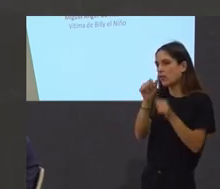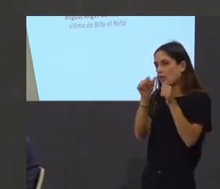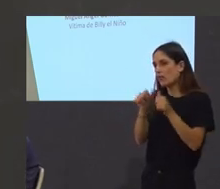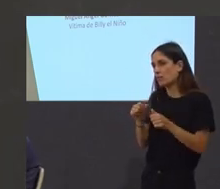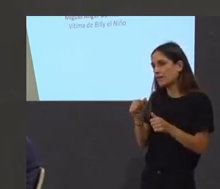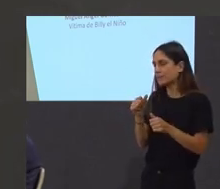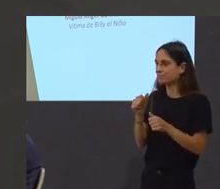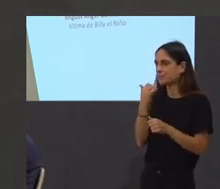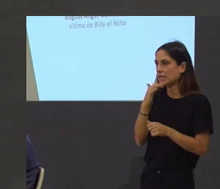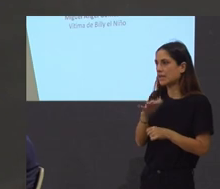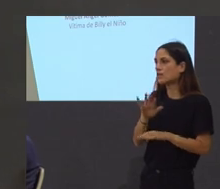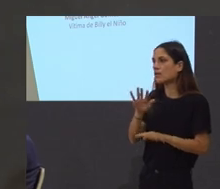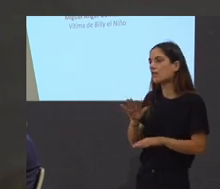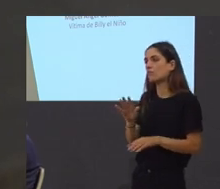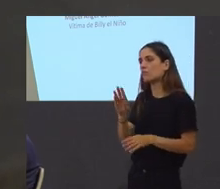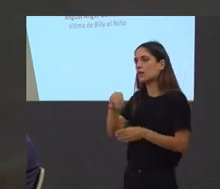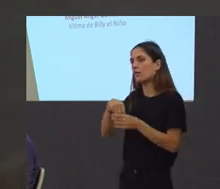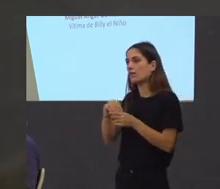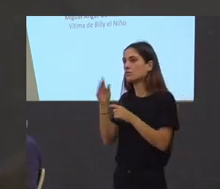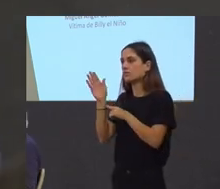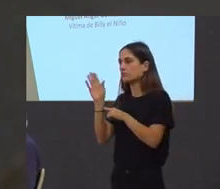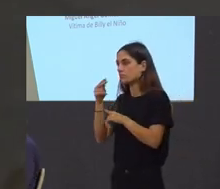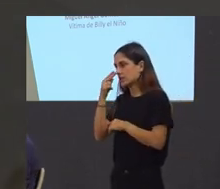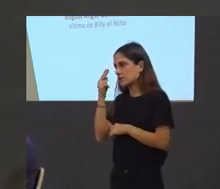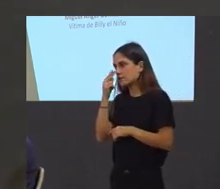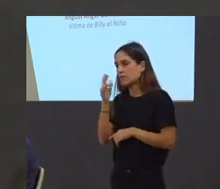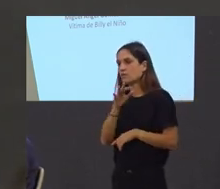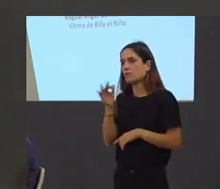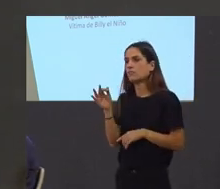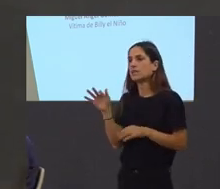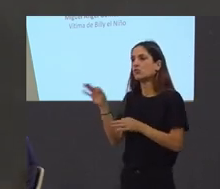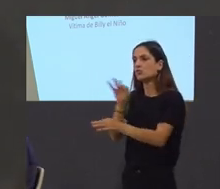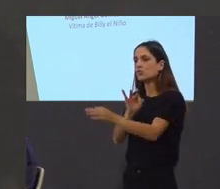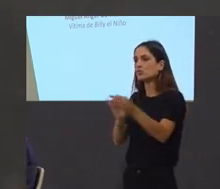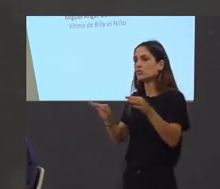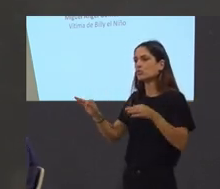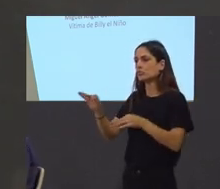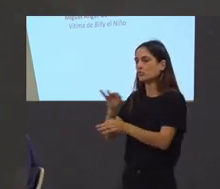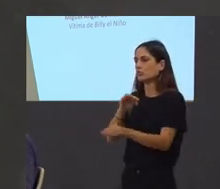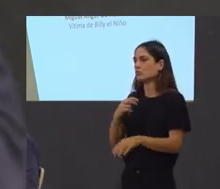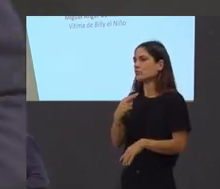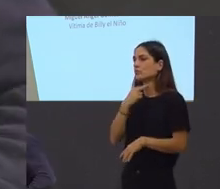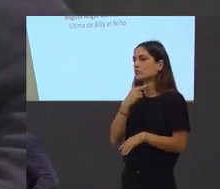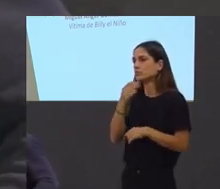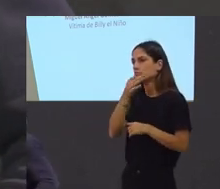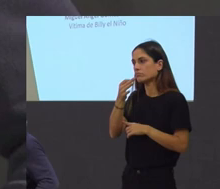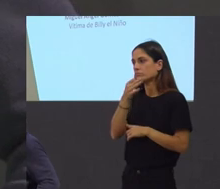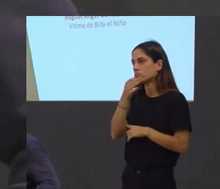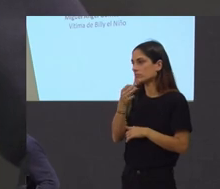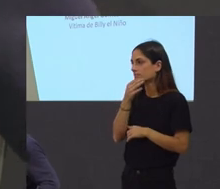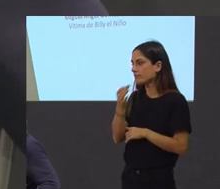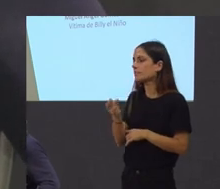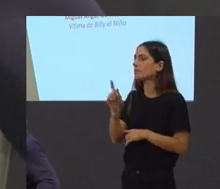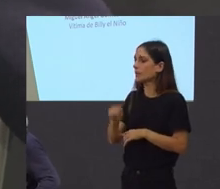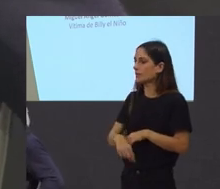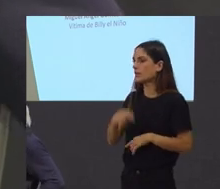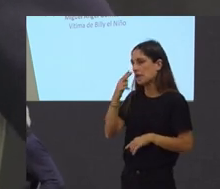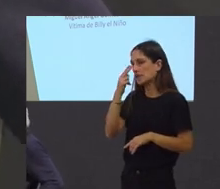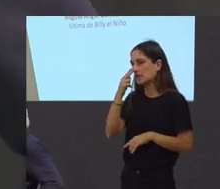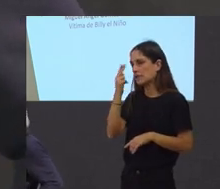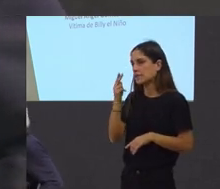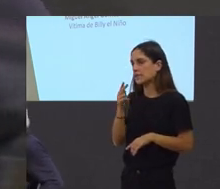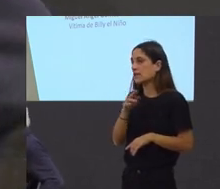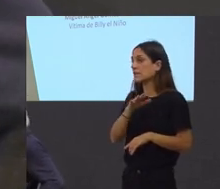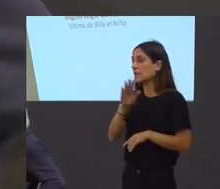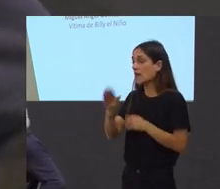las intervenciones y tal de las personas y como lo han estructurado yo creo estuvo seleccionado en el festival de sevilla